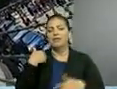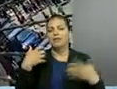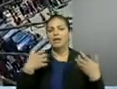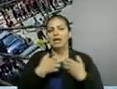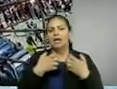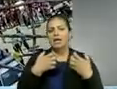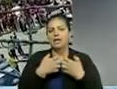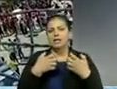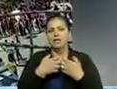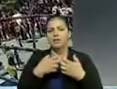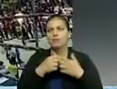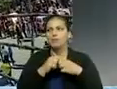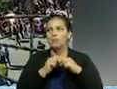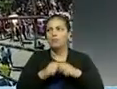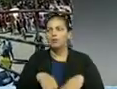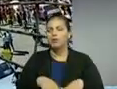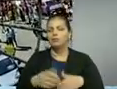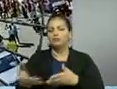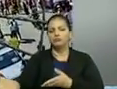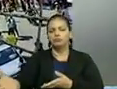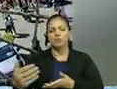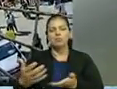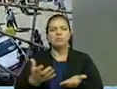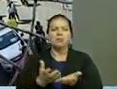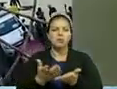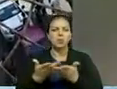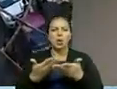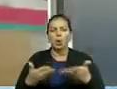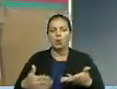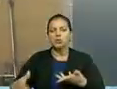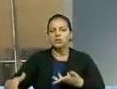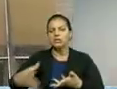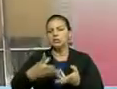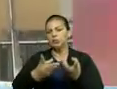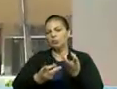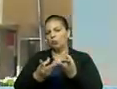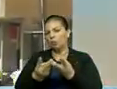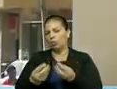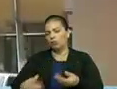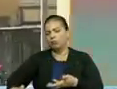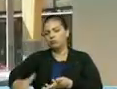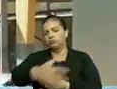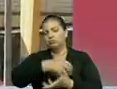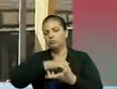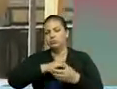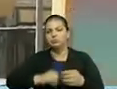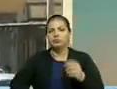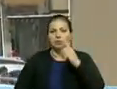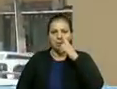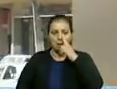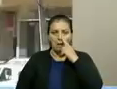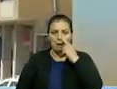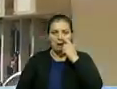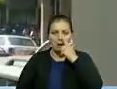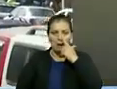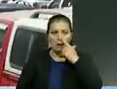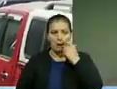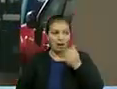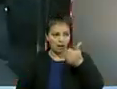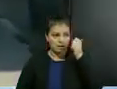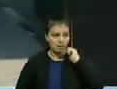la cubierta. Ustedes ingresaron hace pocas horas o el día de ayer también a este edificio. Ayer, no, todavía no hemos